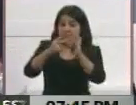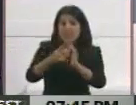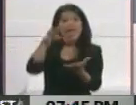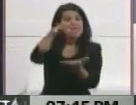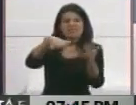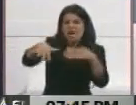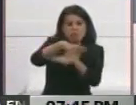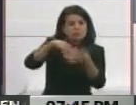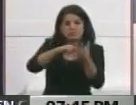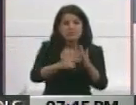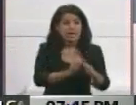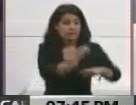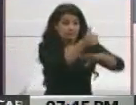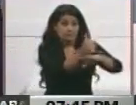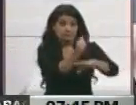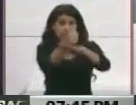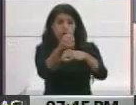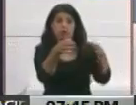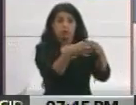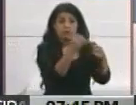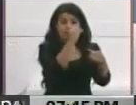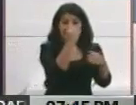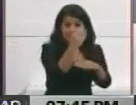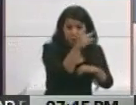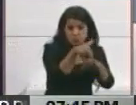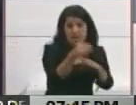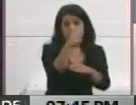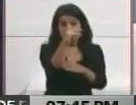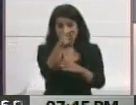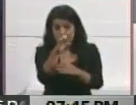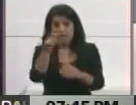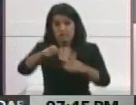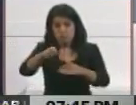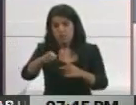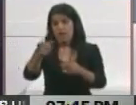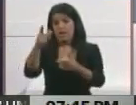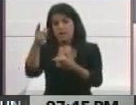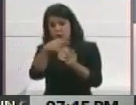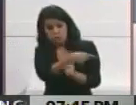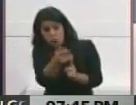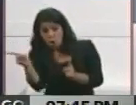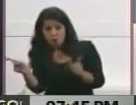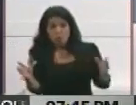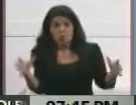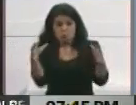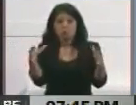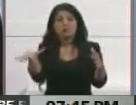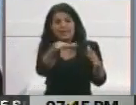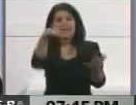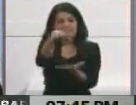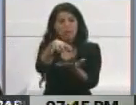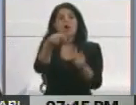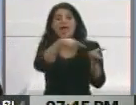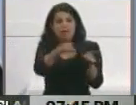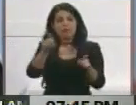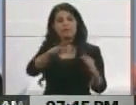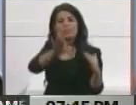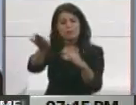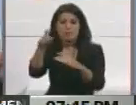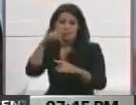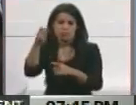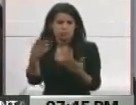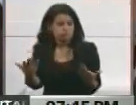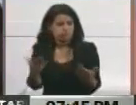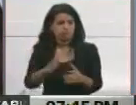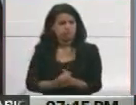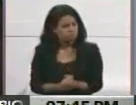el resto de los poderes y En general todos los factores de la vida nacional ahora en qué se sustenta entonces este anuncio